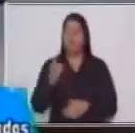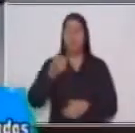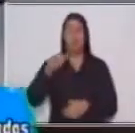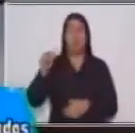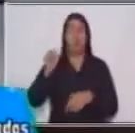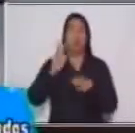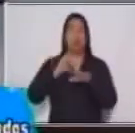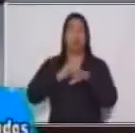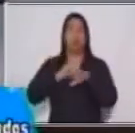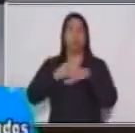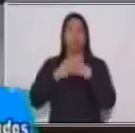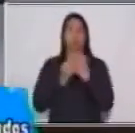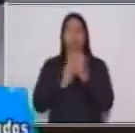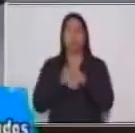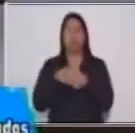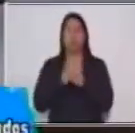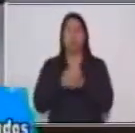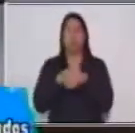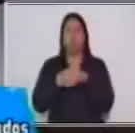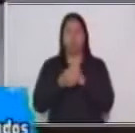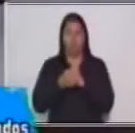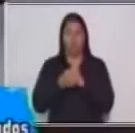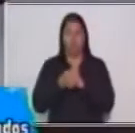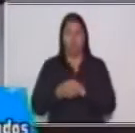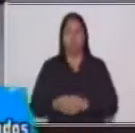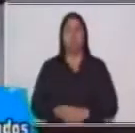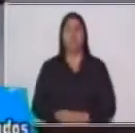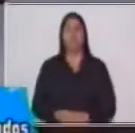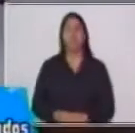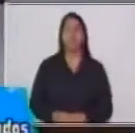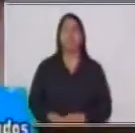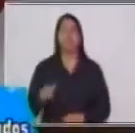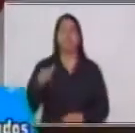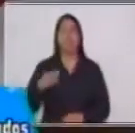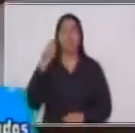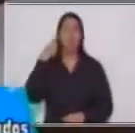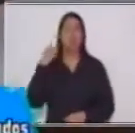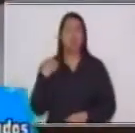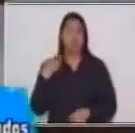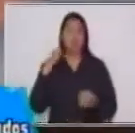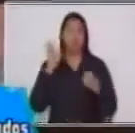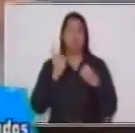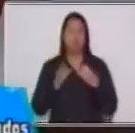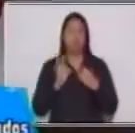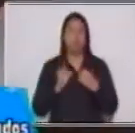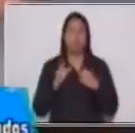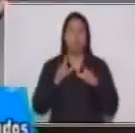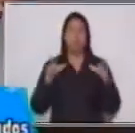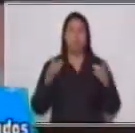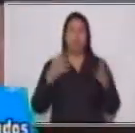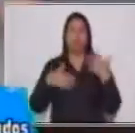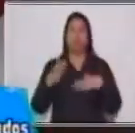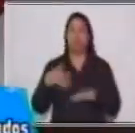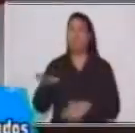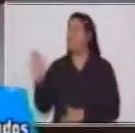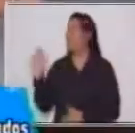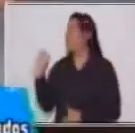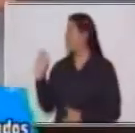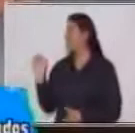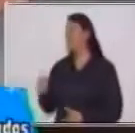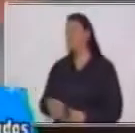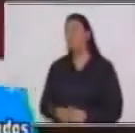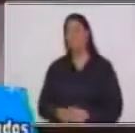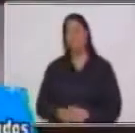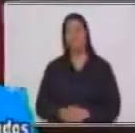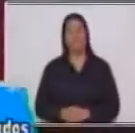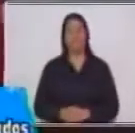jabón y quiero dar la bienvenida a Ruth, que nos va a interpretar en el lenguaje de señas. Bienvenida,